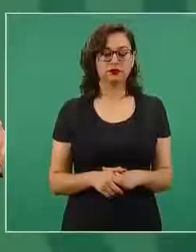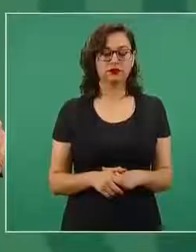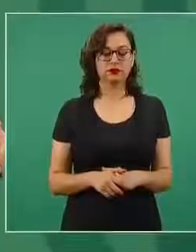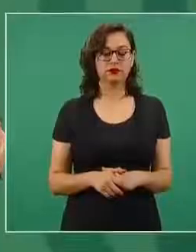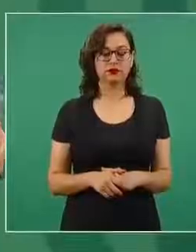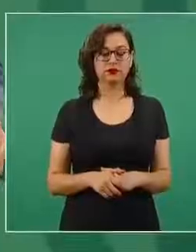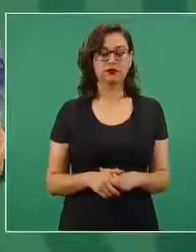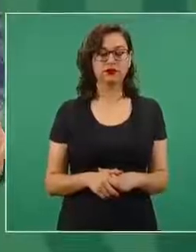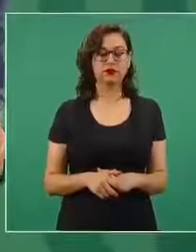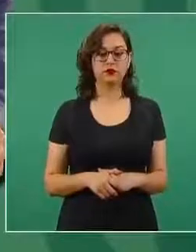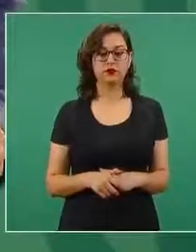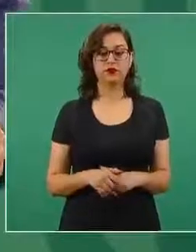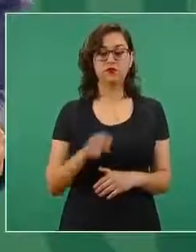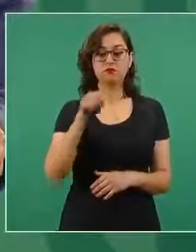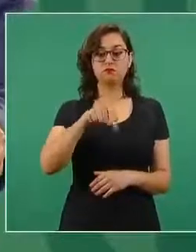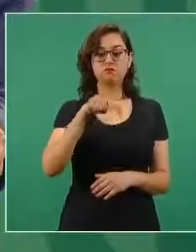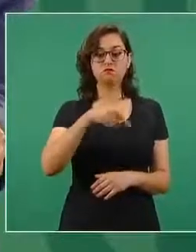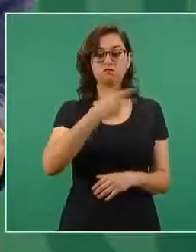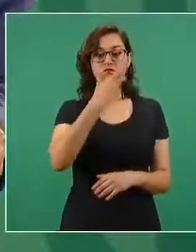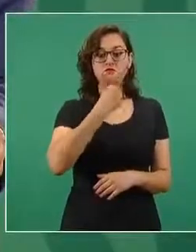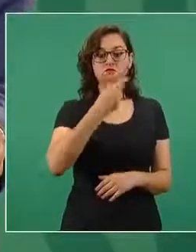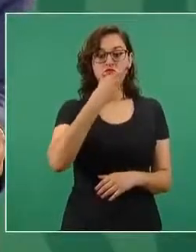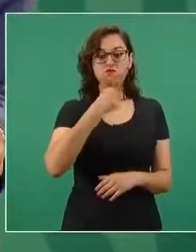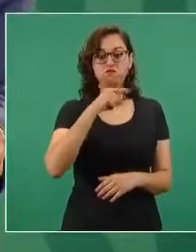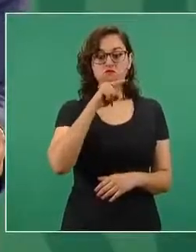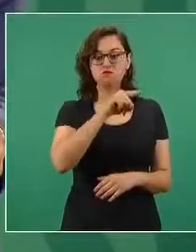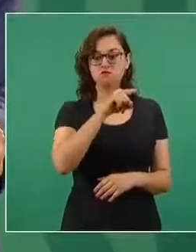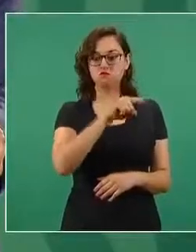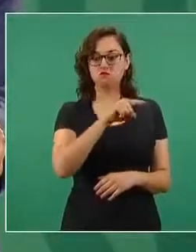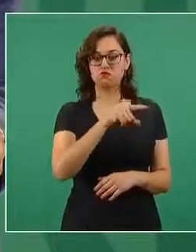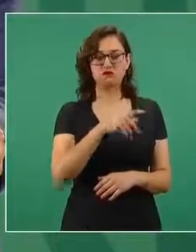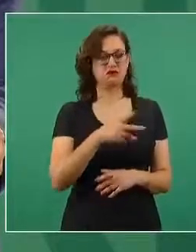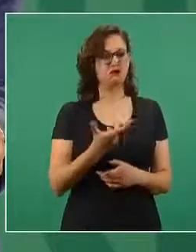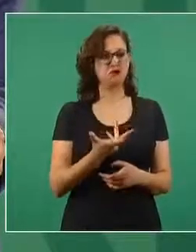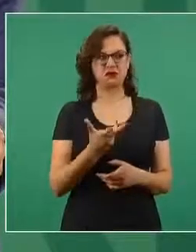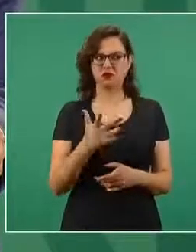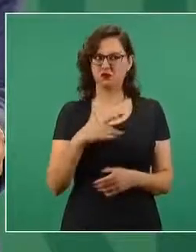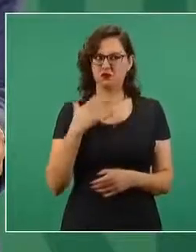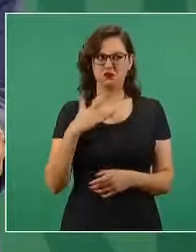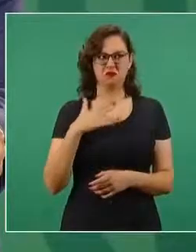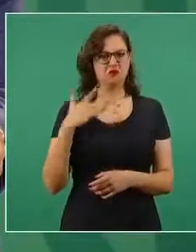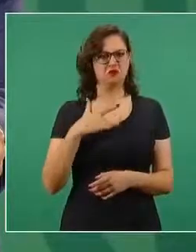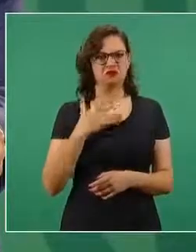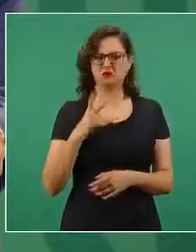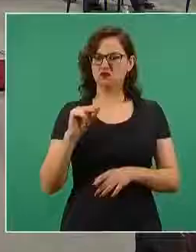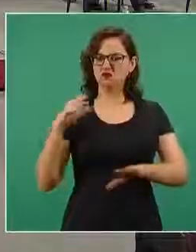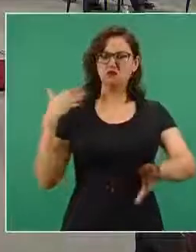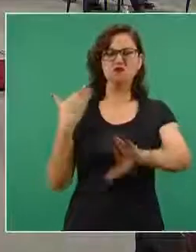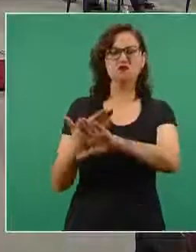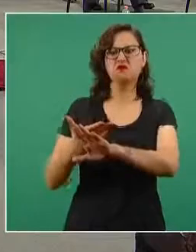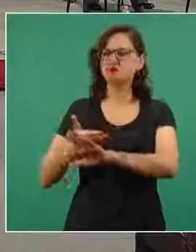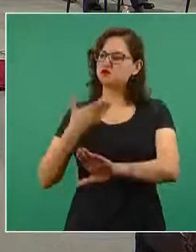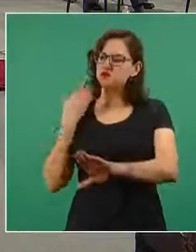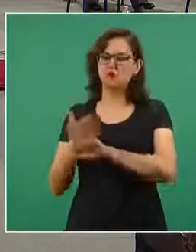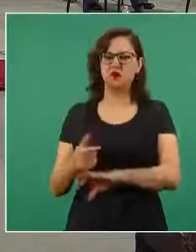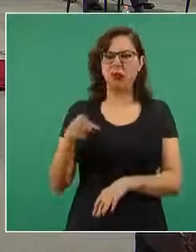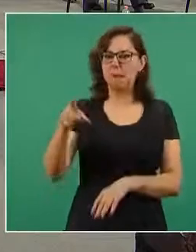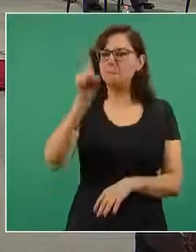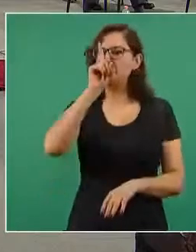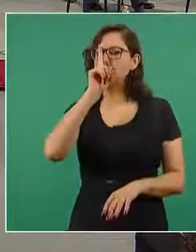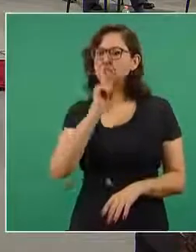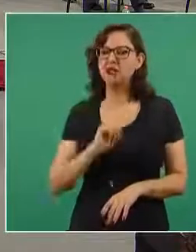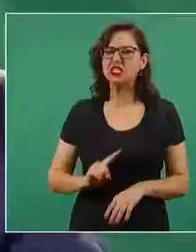Y este intelectual se lanza con todo, miente,